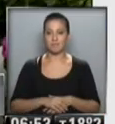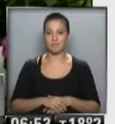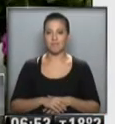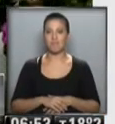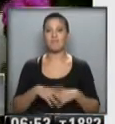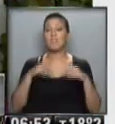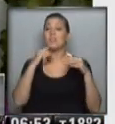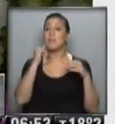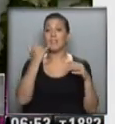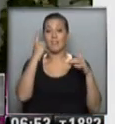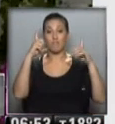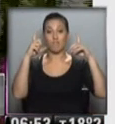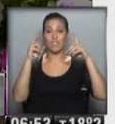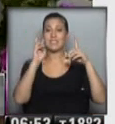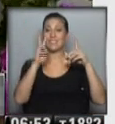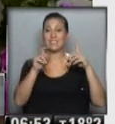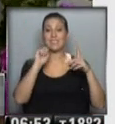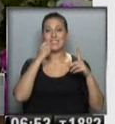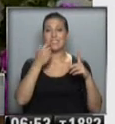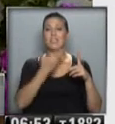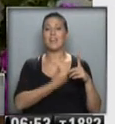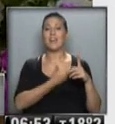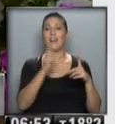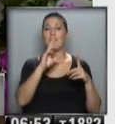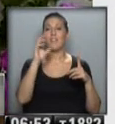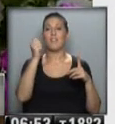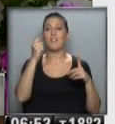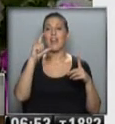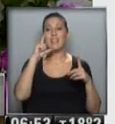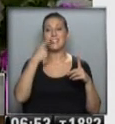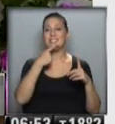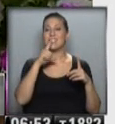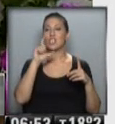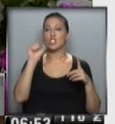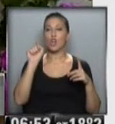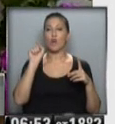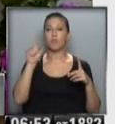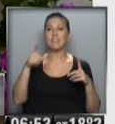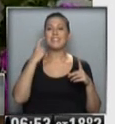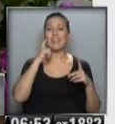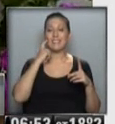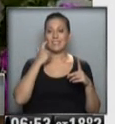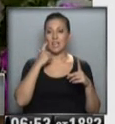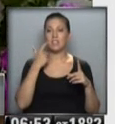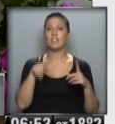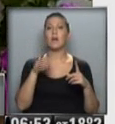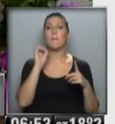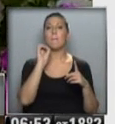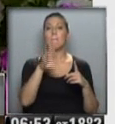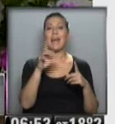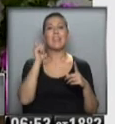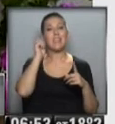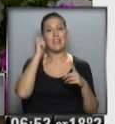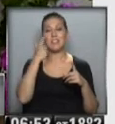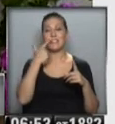Mensaje y foto, mira qué lindo, nene. Francisco Gael Antivero, de General Ramírez, provincia de Entre Ríos, lo manda Gisela, suponemos que será su